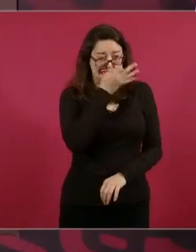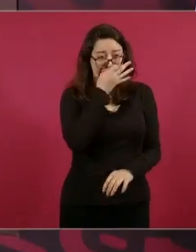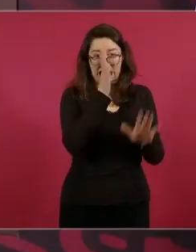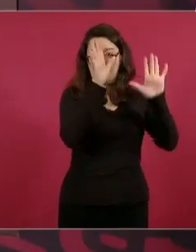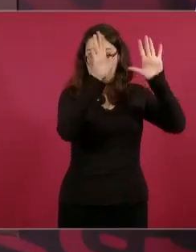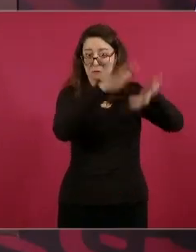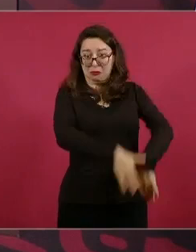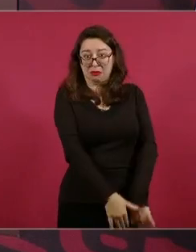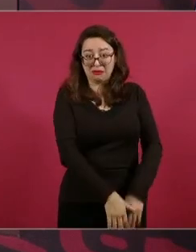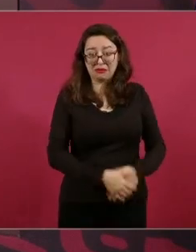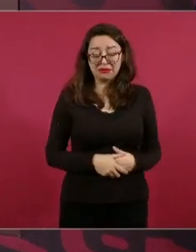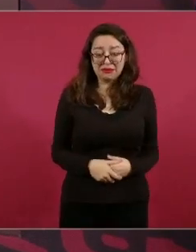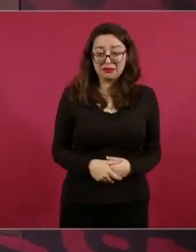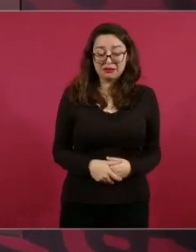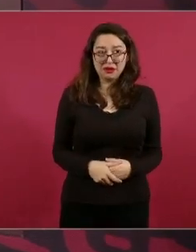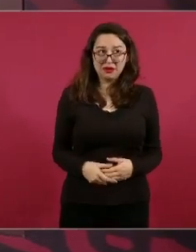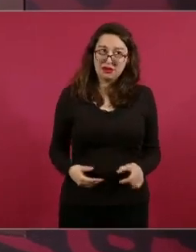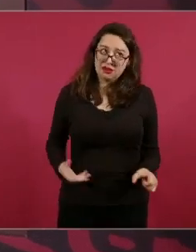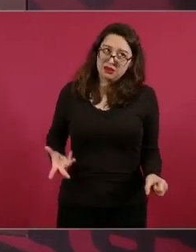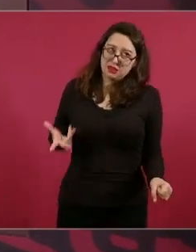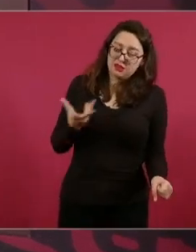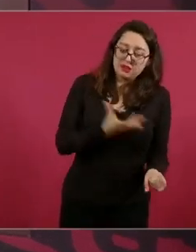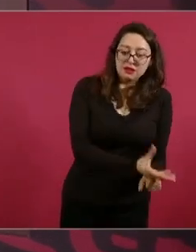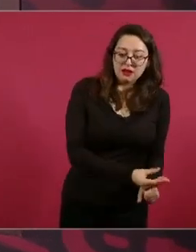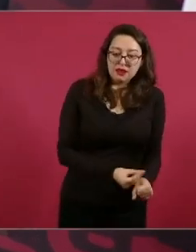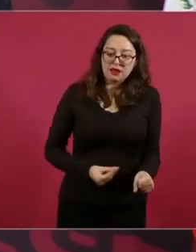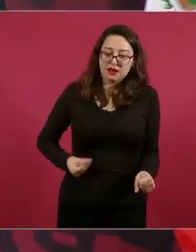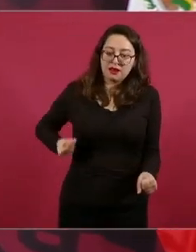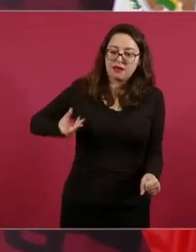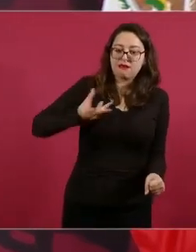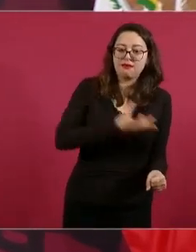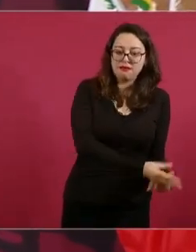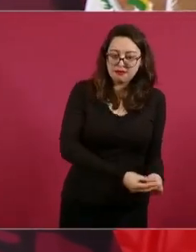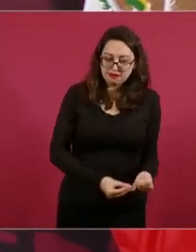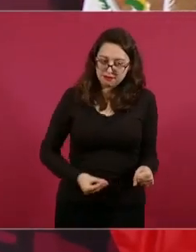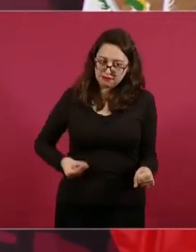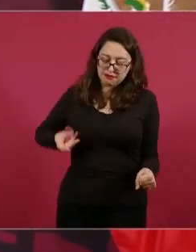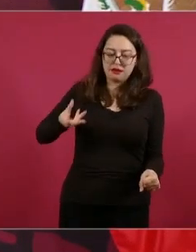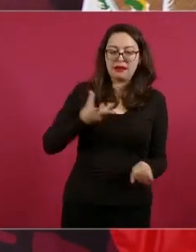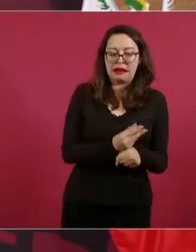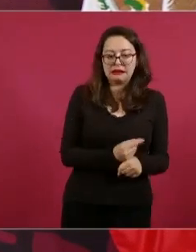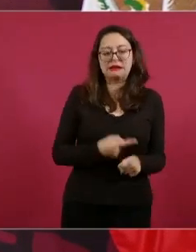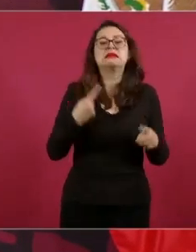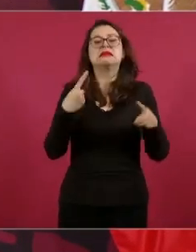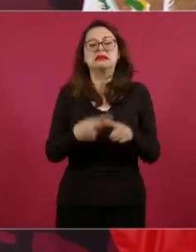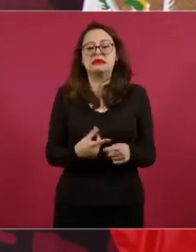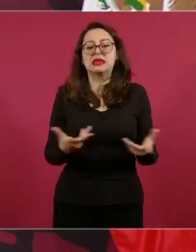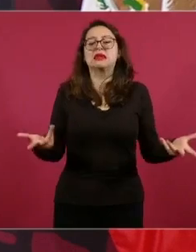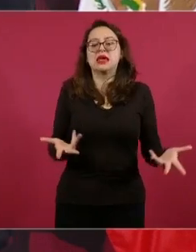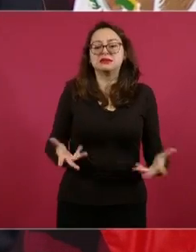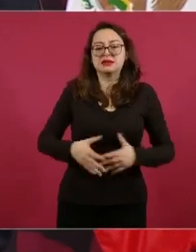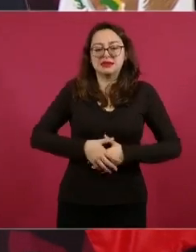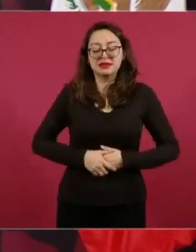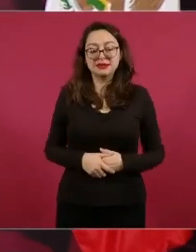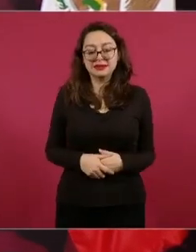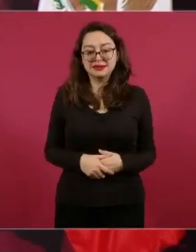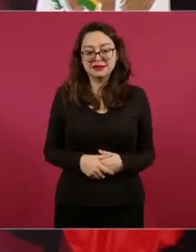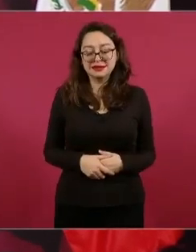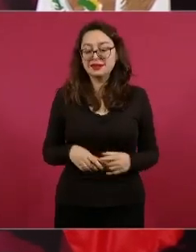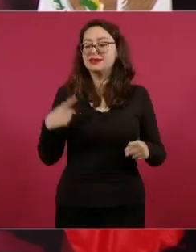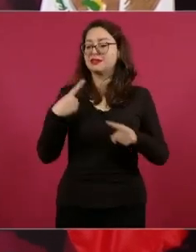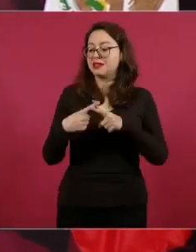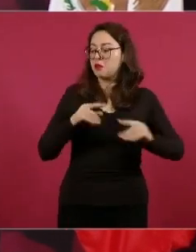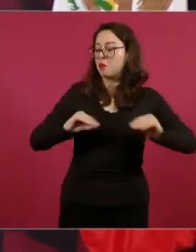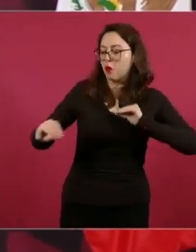pero bueno, ante todo esto, ¿y con quién construimos? Ya